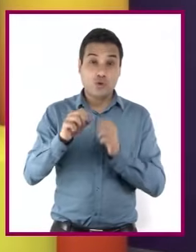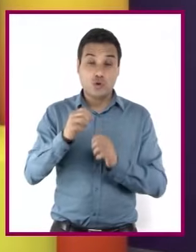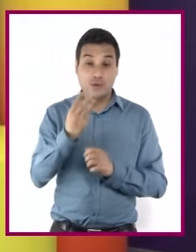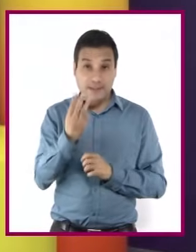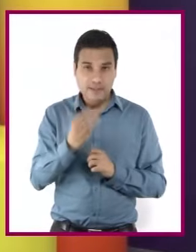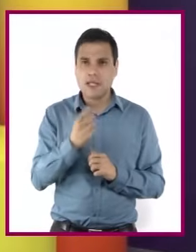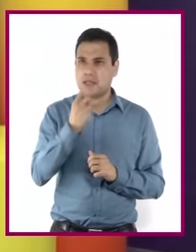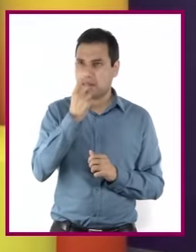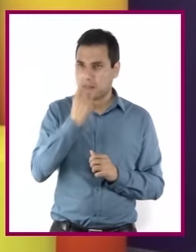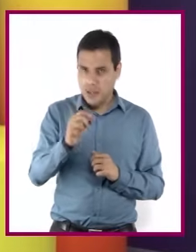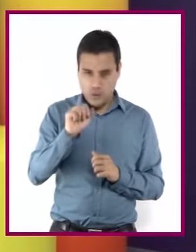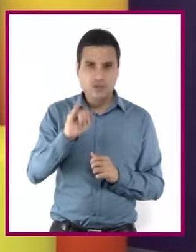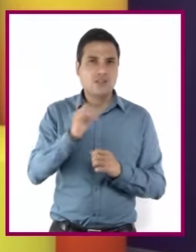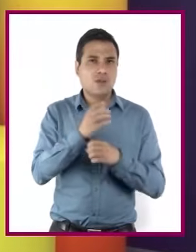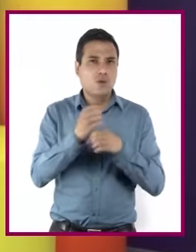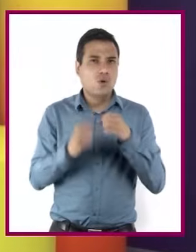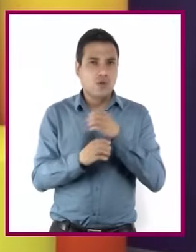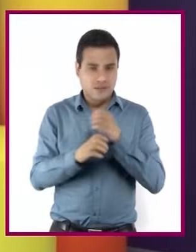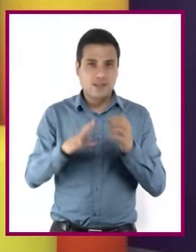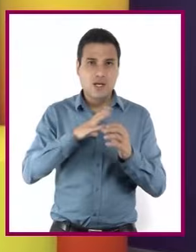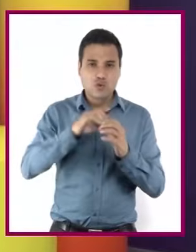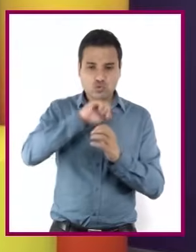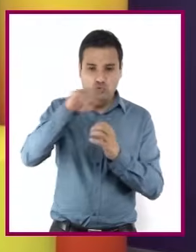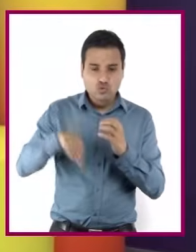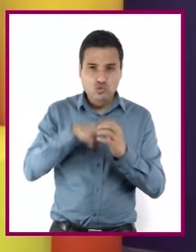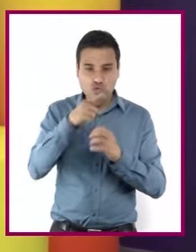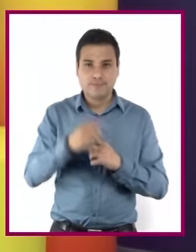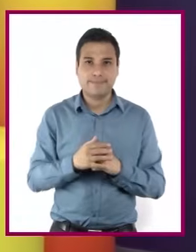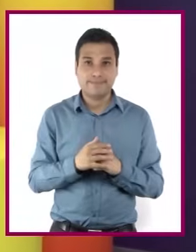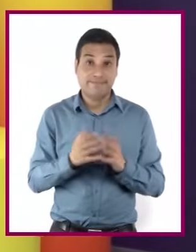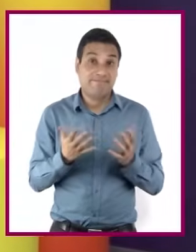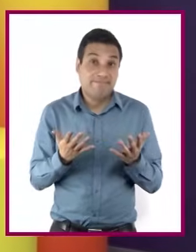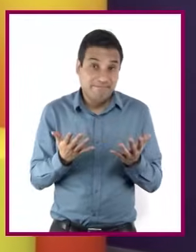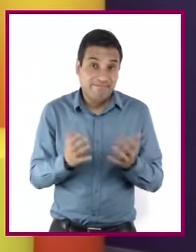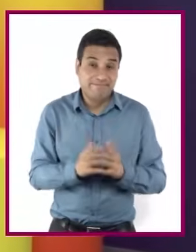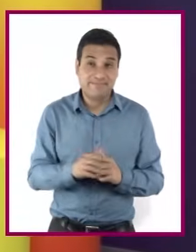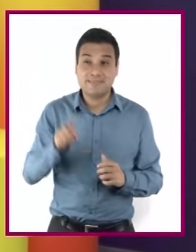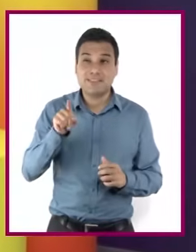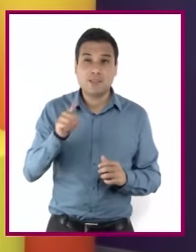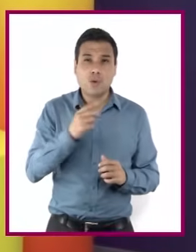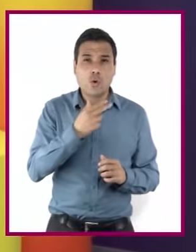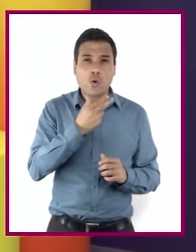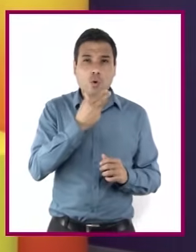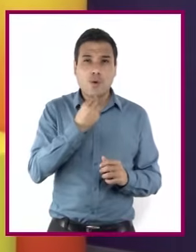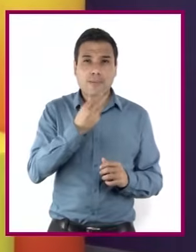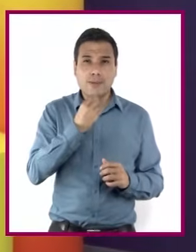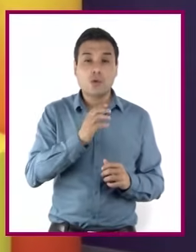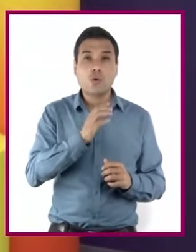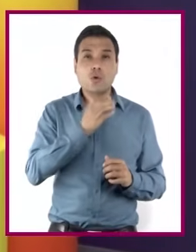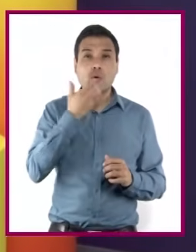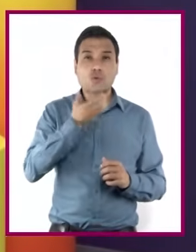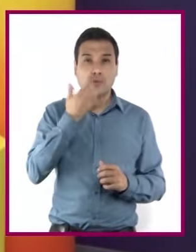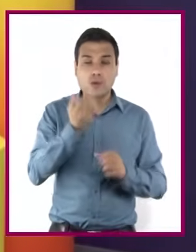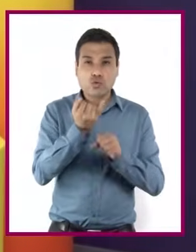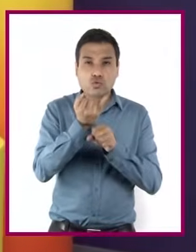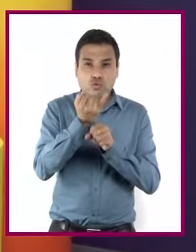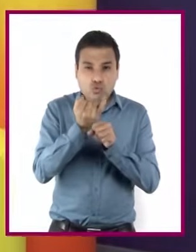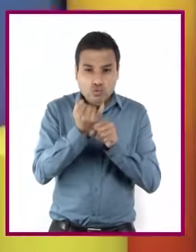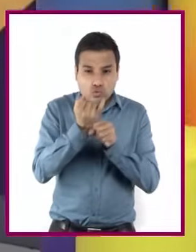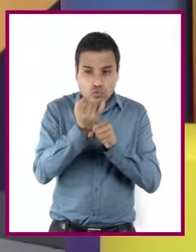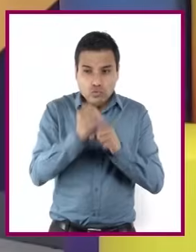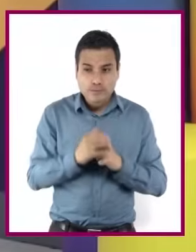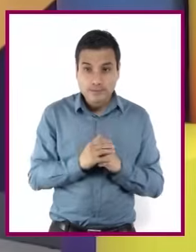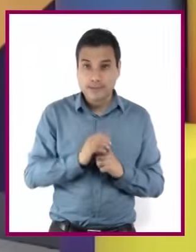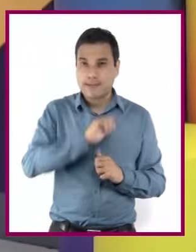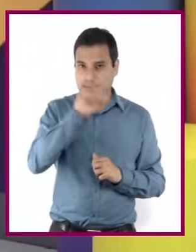en los conocimientos que se tenían acerca de las sustancias y la experimentación que realizó con gases, elaboró por primera vez